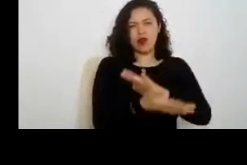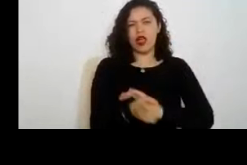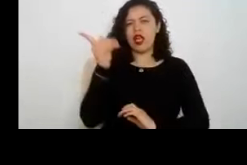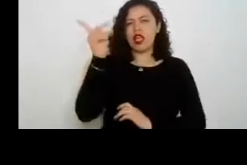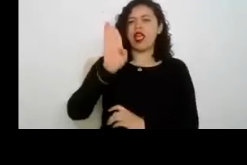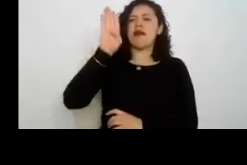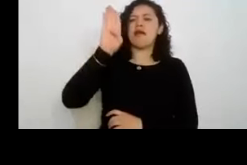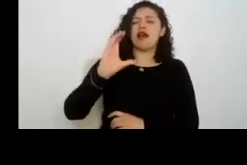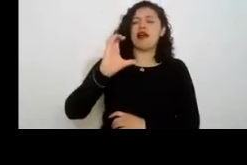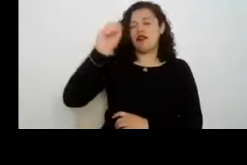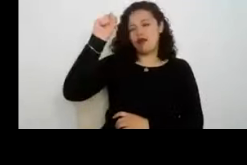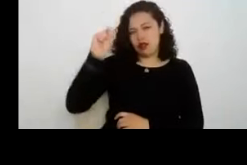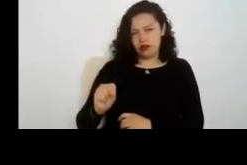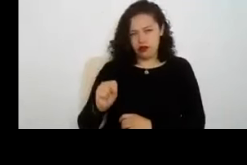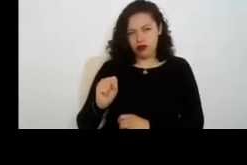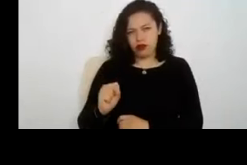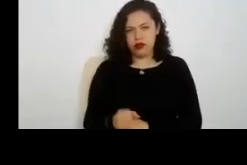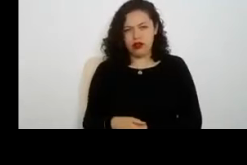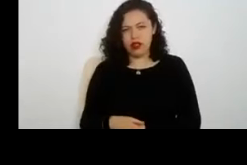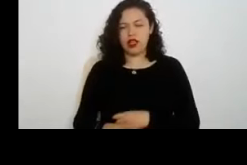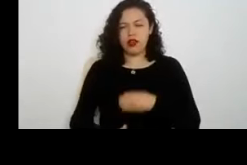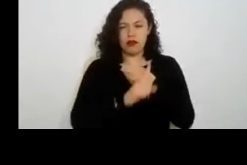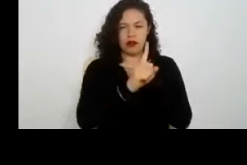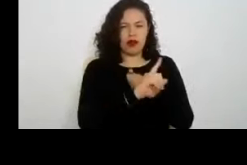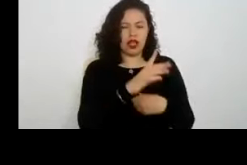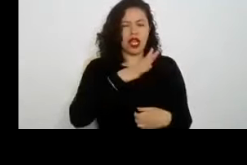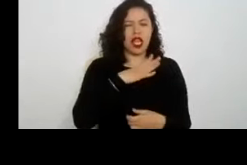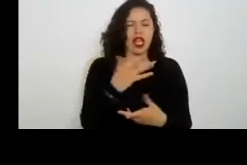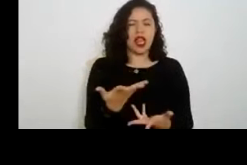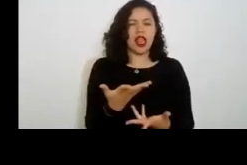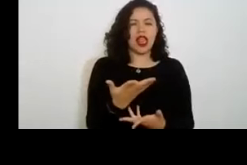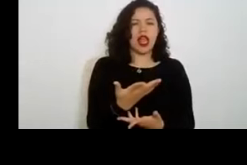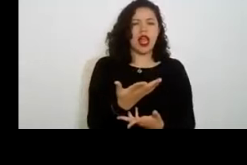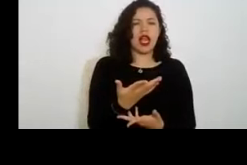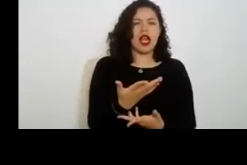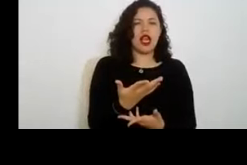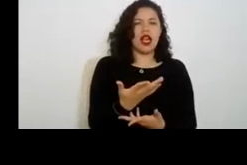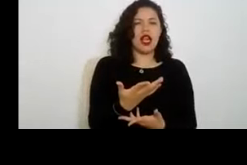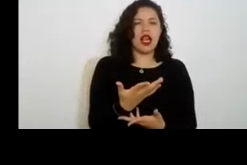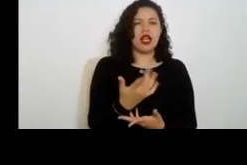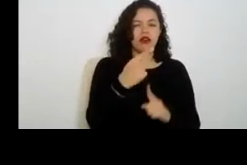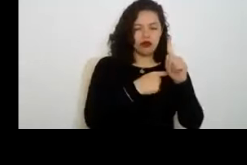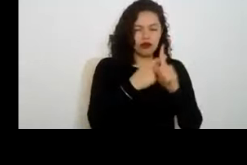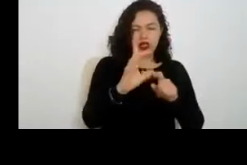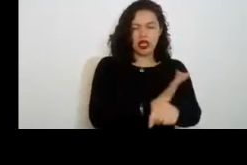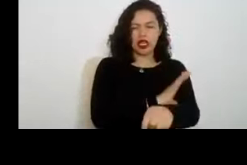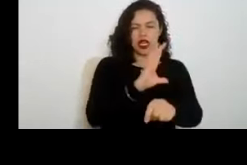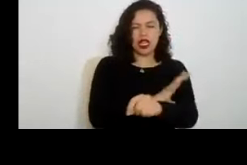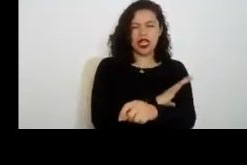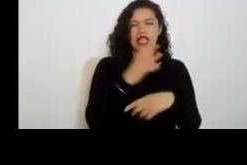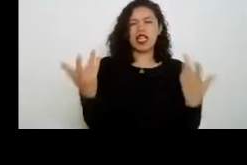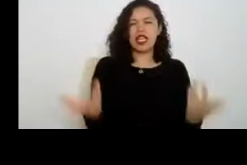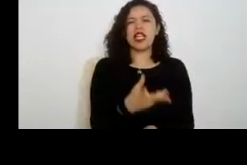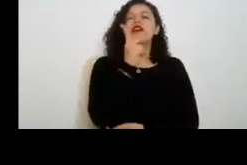que son las termoeléctricas, todo el tema de combustibles fósiles, cómo podemos ir cambiando esa transición a energías